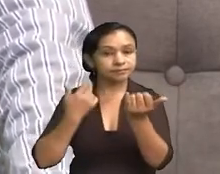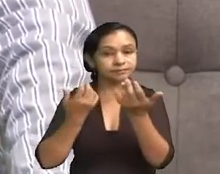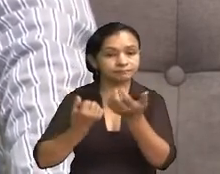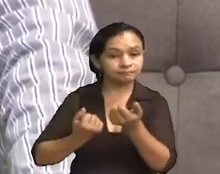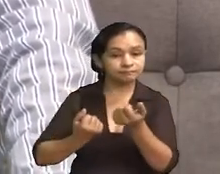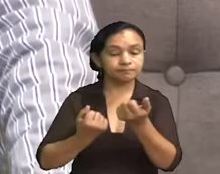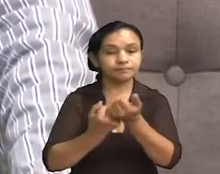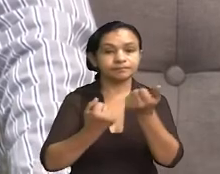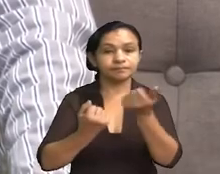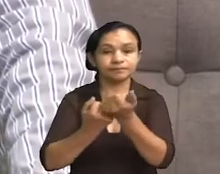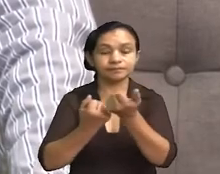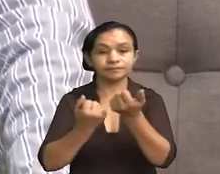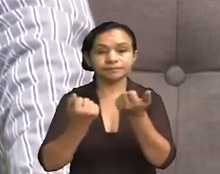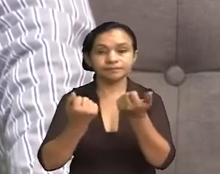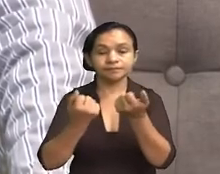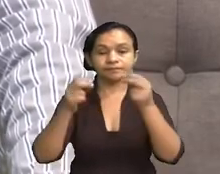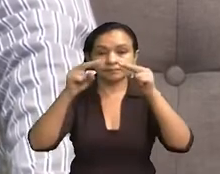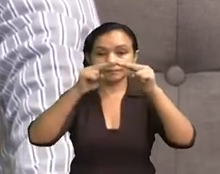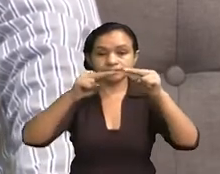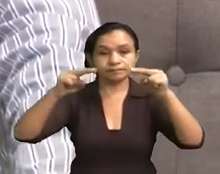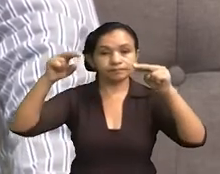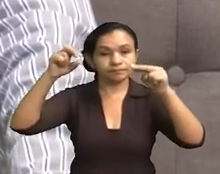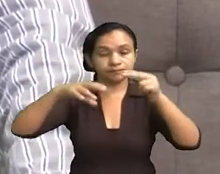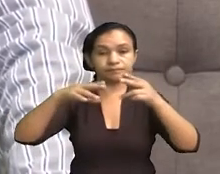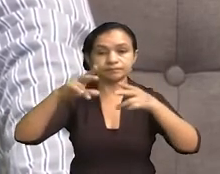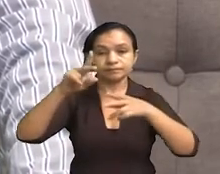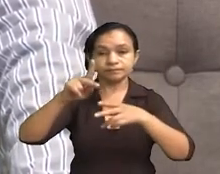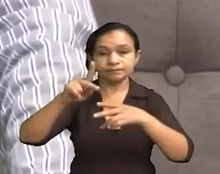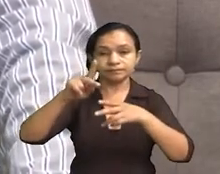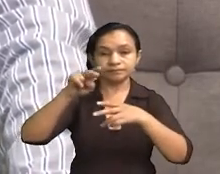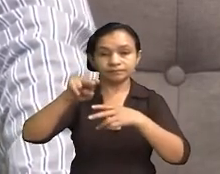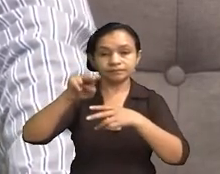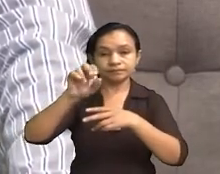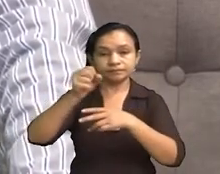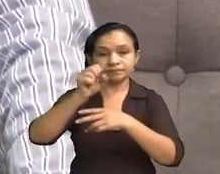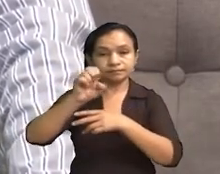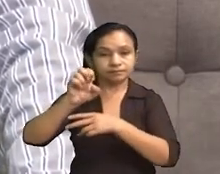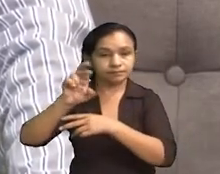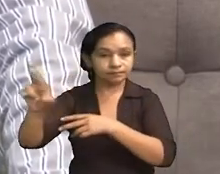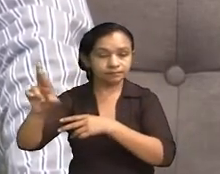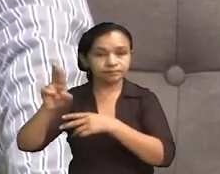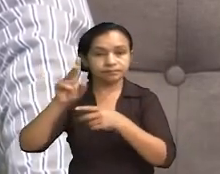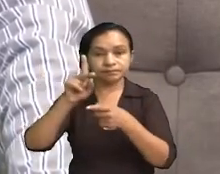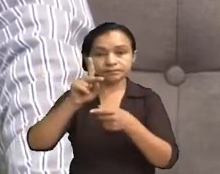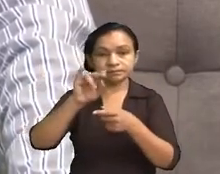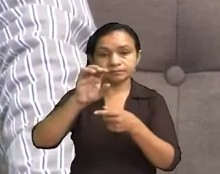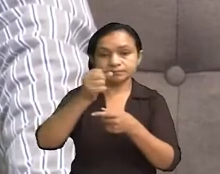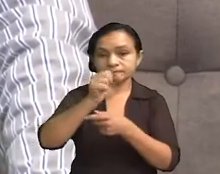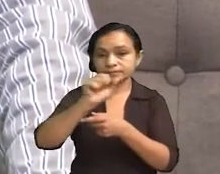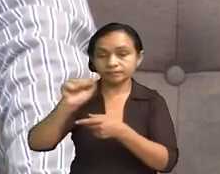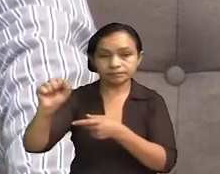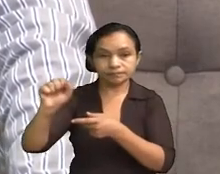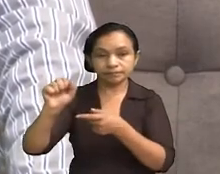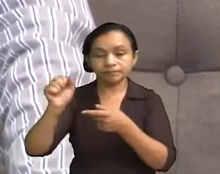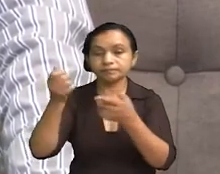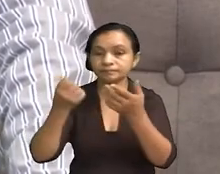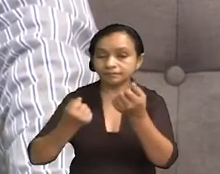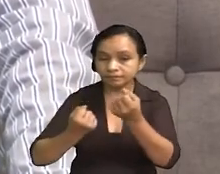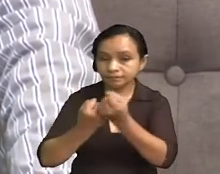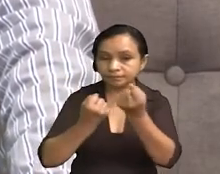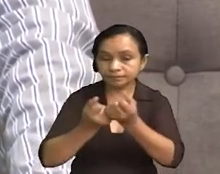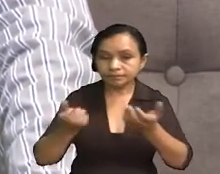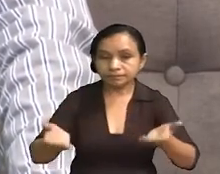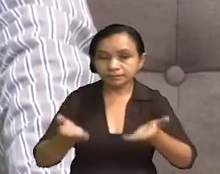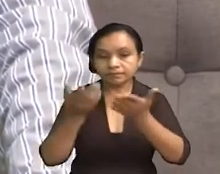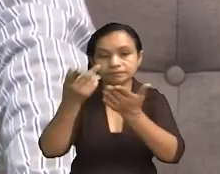empuje a la electrificación rural a través del PNCR, a través del PISAS se ha dado un gran empuje a